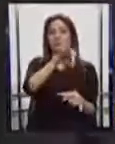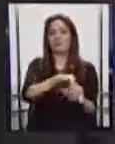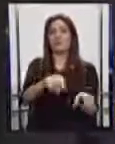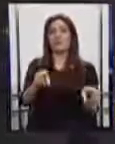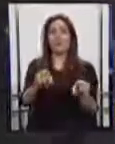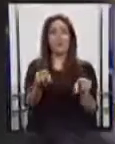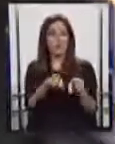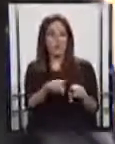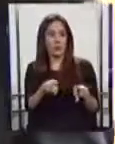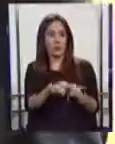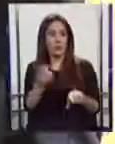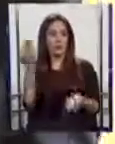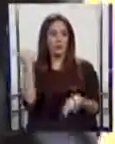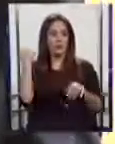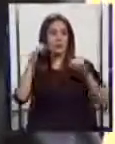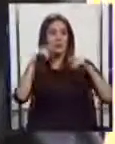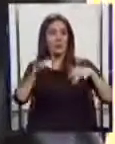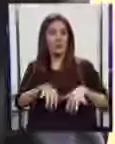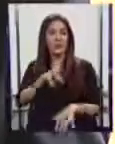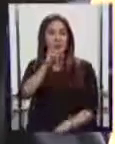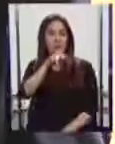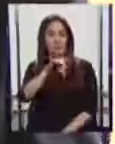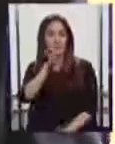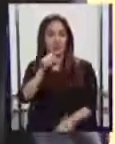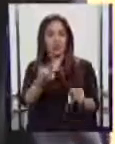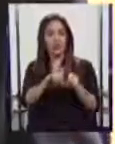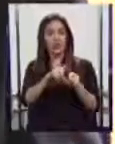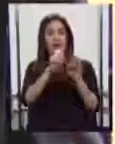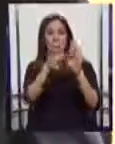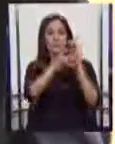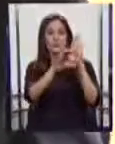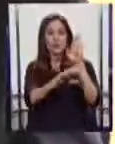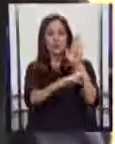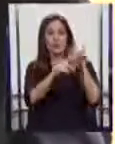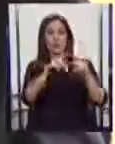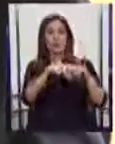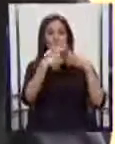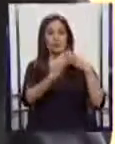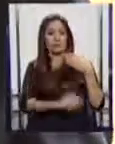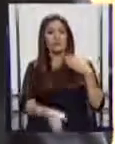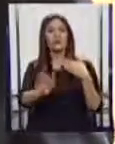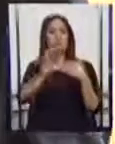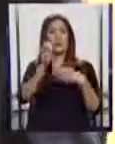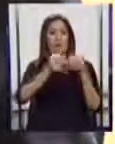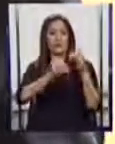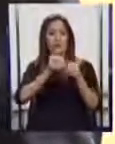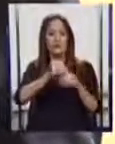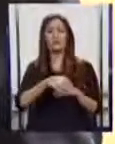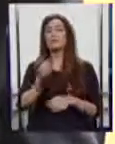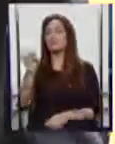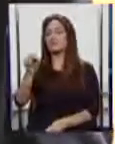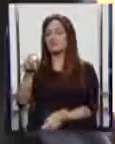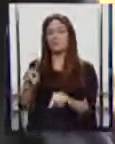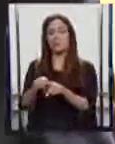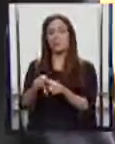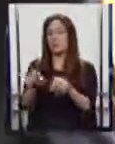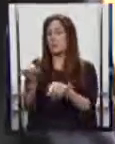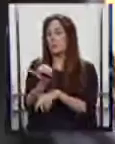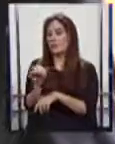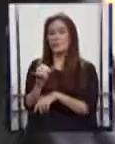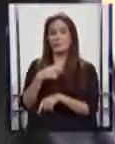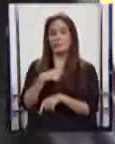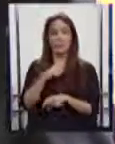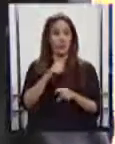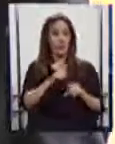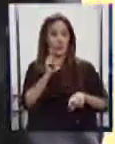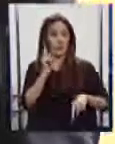en septiembre del año 2008 con la constitución que luego entró en vigencia el 20 de octubre de ese año. Así es, exactamente así. O sea, no se puede evitar estos